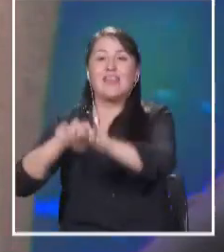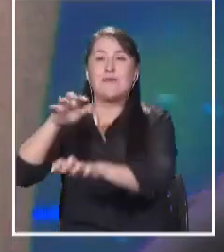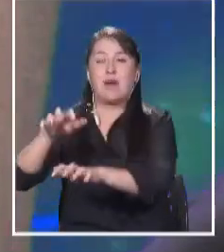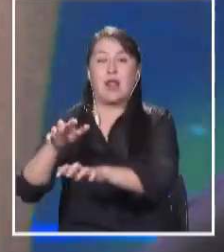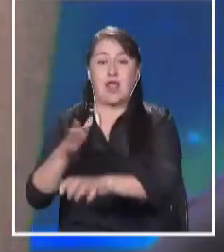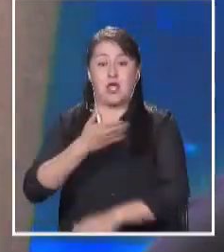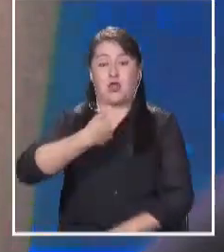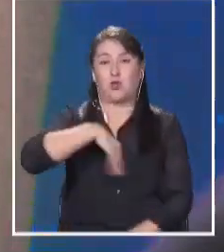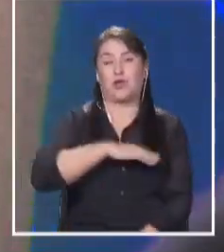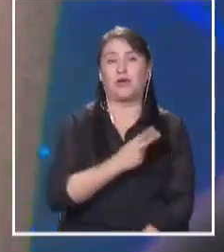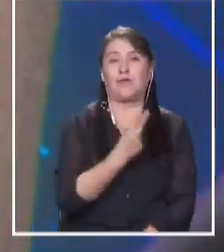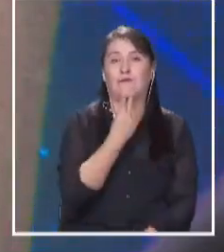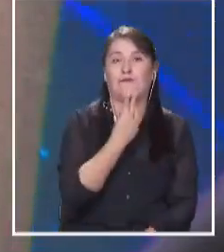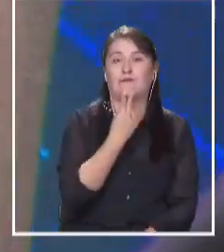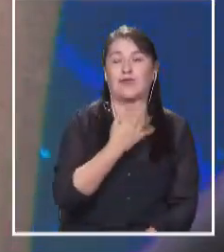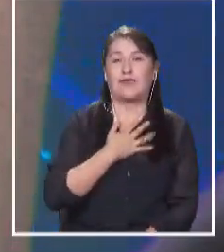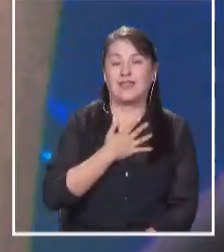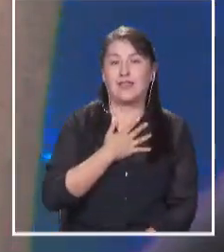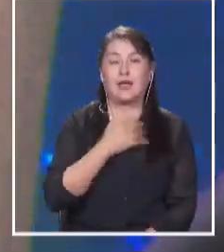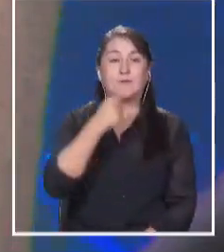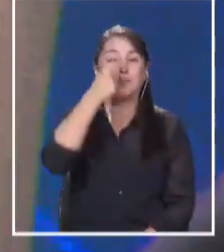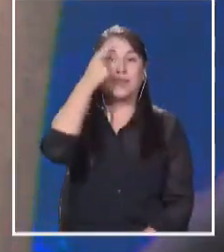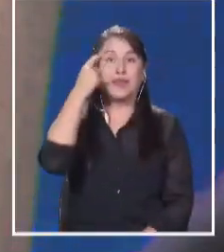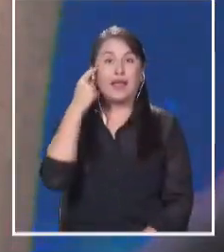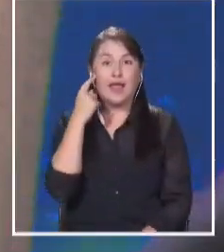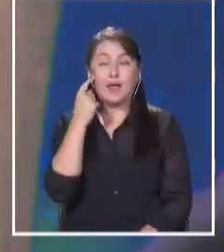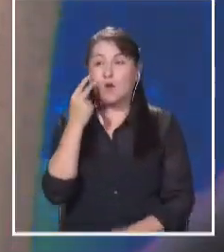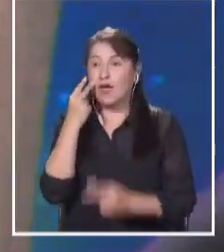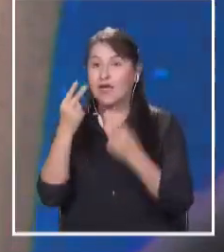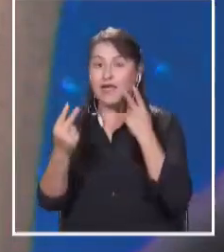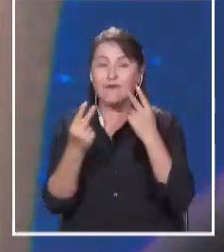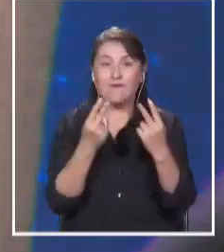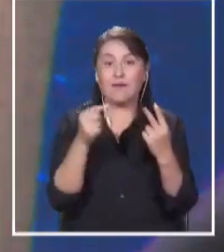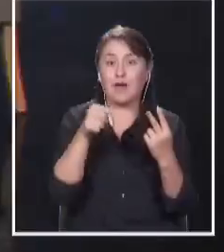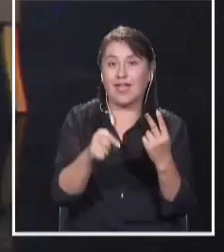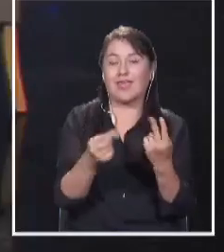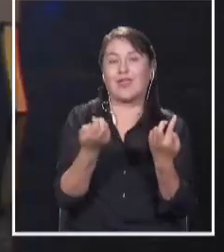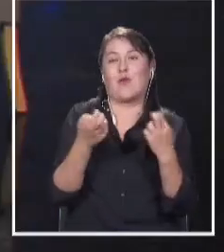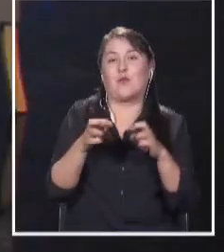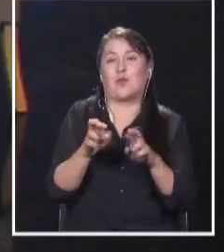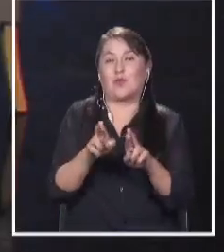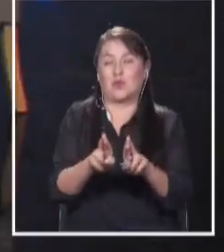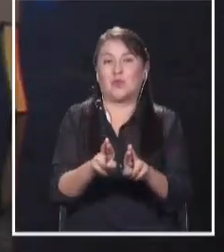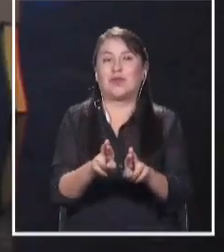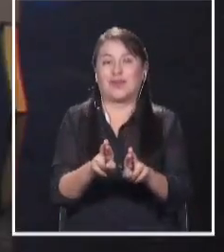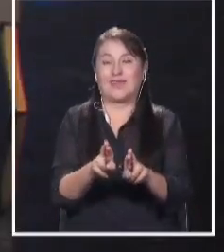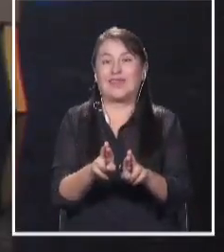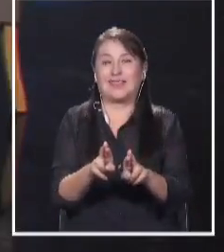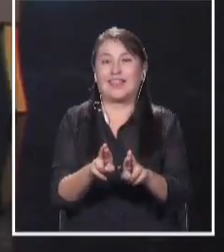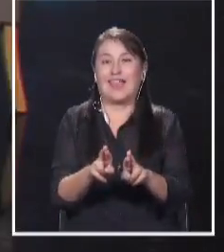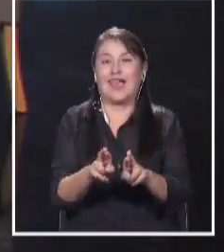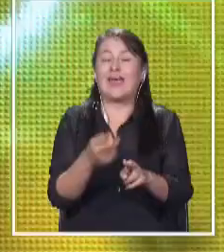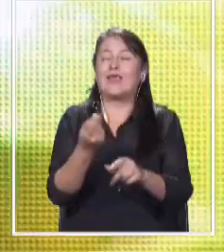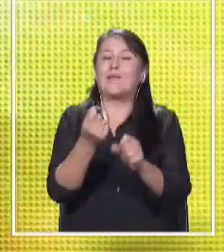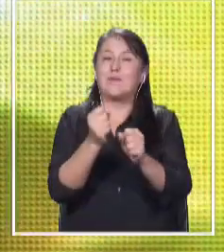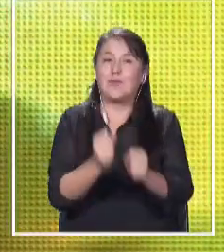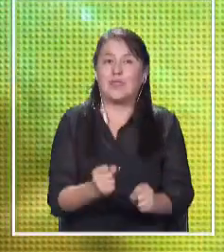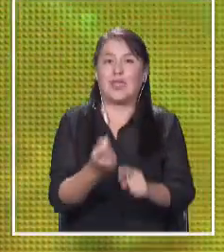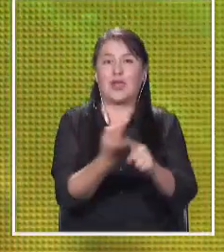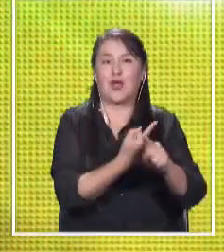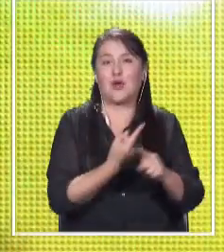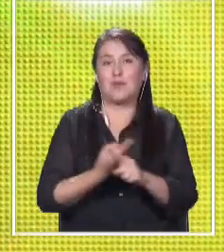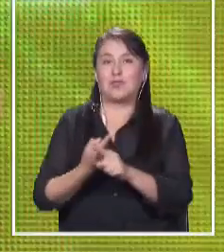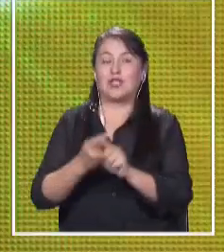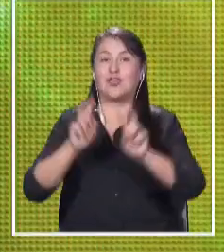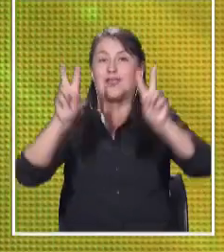supervivencia. Así es que creemos y vemos en este tipo de instancias la oportunidad justamente de conversar acerca